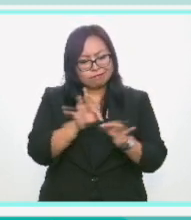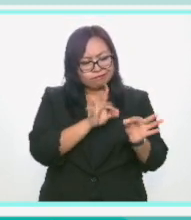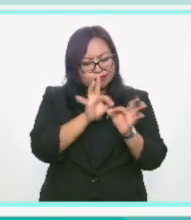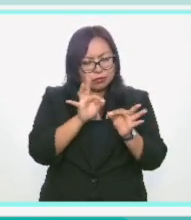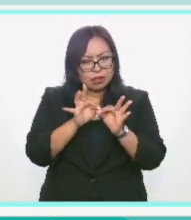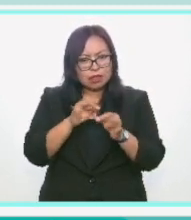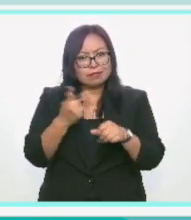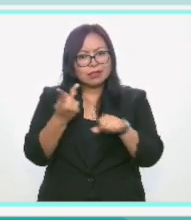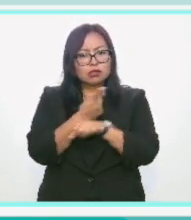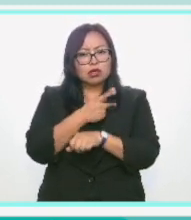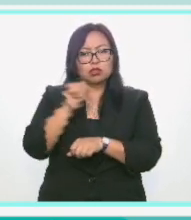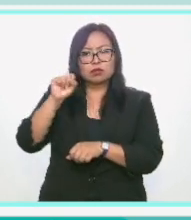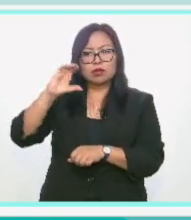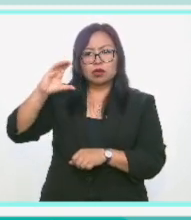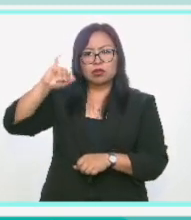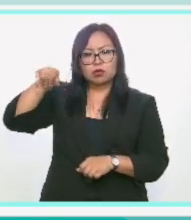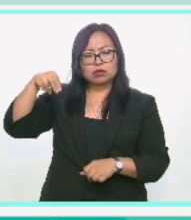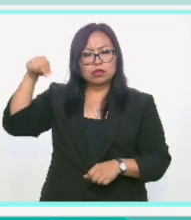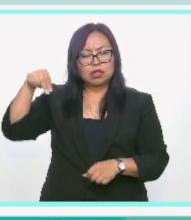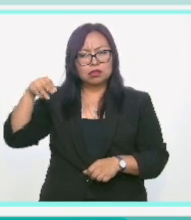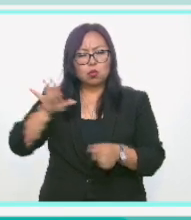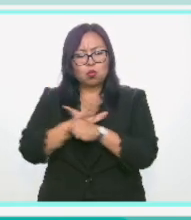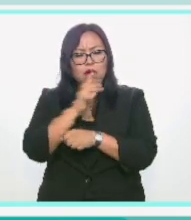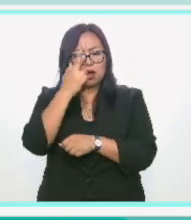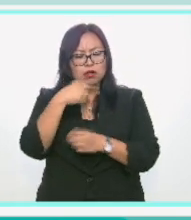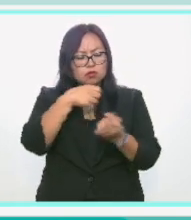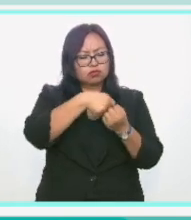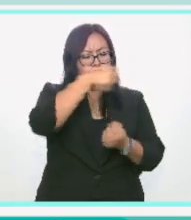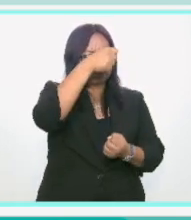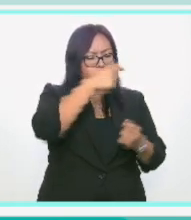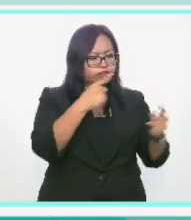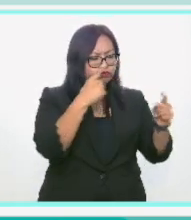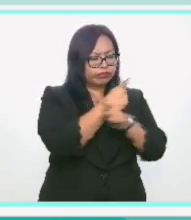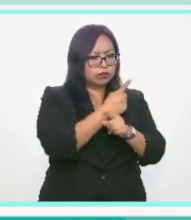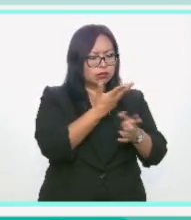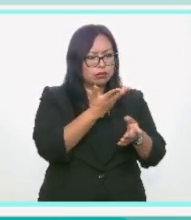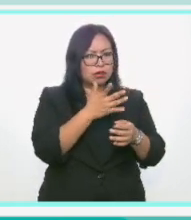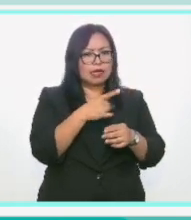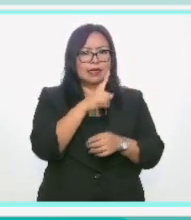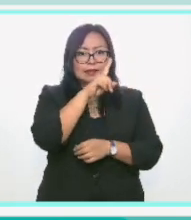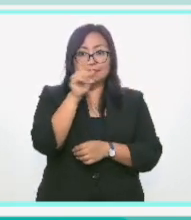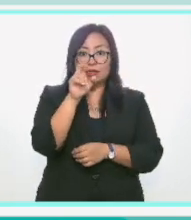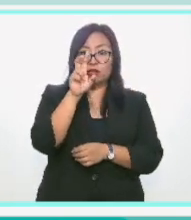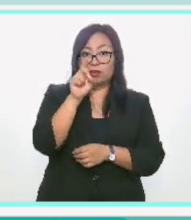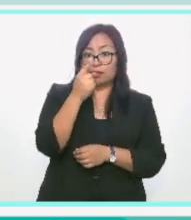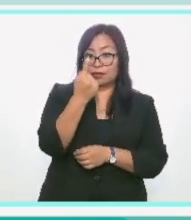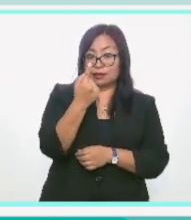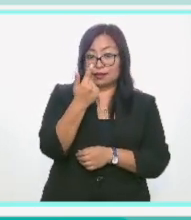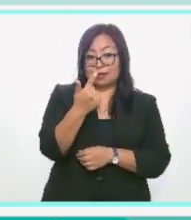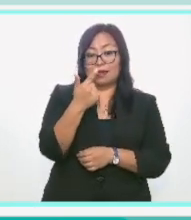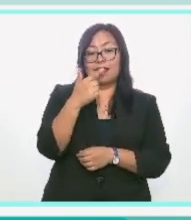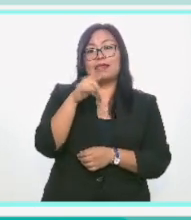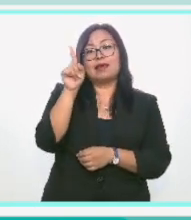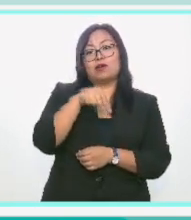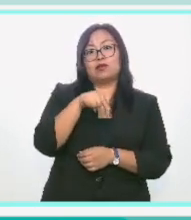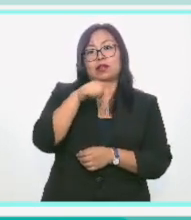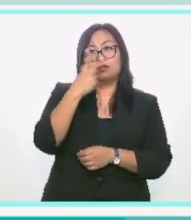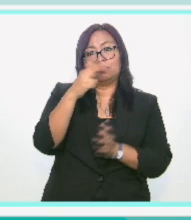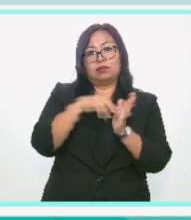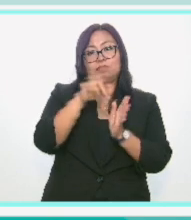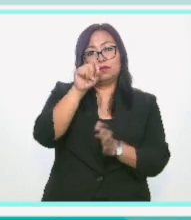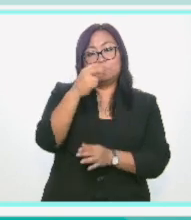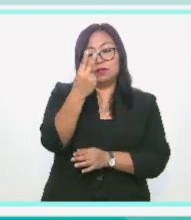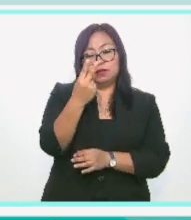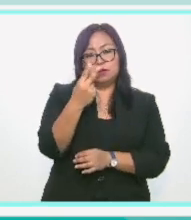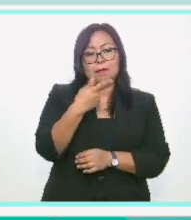justicia de la nación que resolvió la acción de inconstitucionalidad 137 dial 2022 en respuesta la